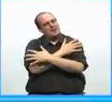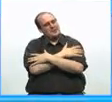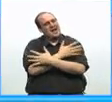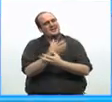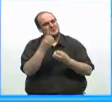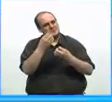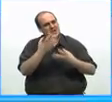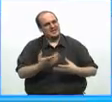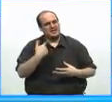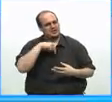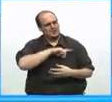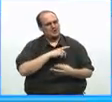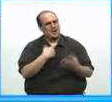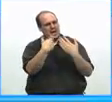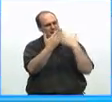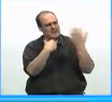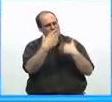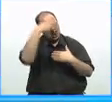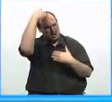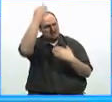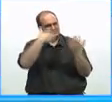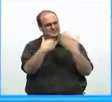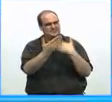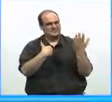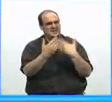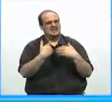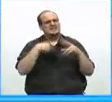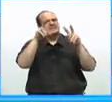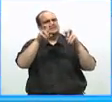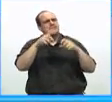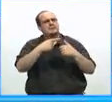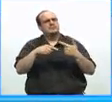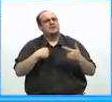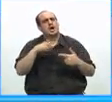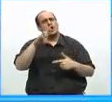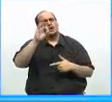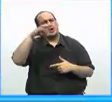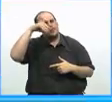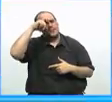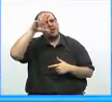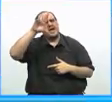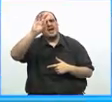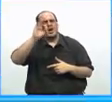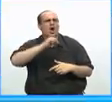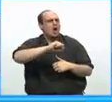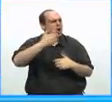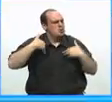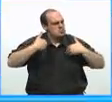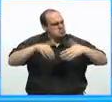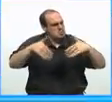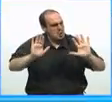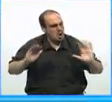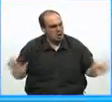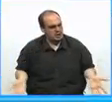nosotros desde aquí con Nico en el entrenamiento de la importancia de Óscar Romero Más allá del gol eh Y se me